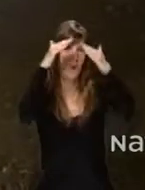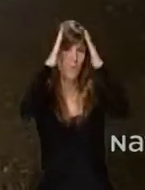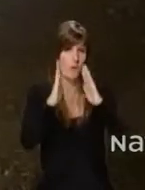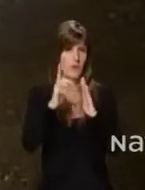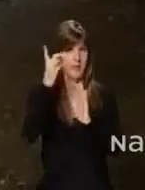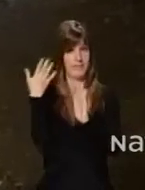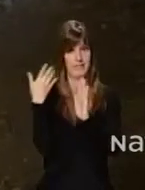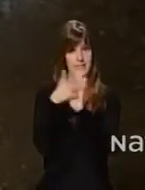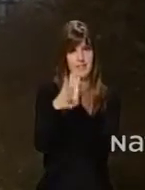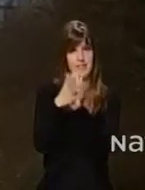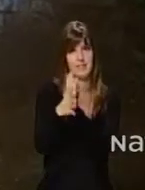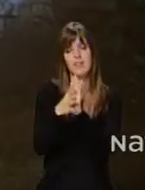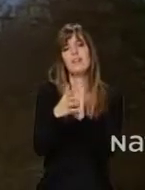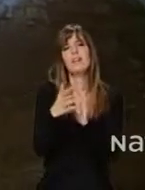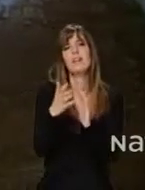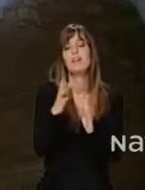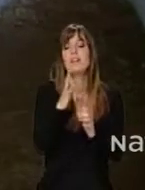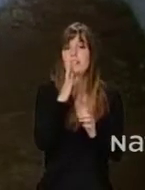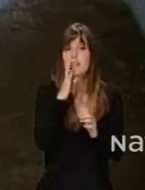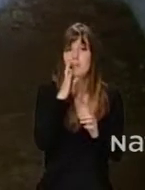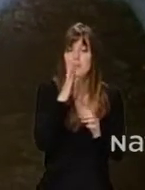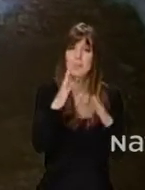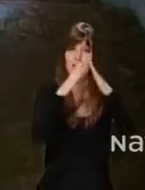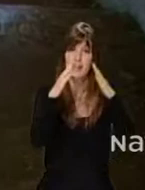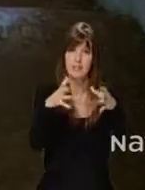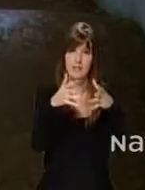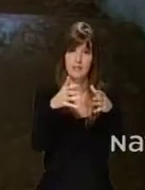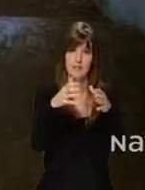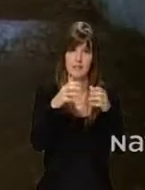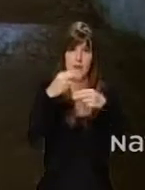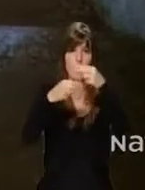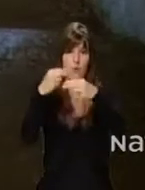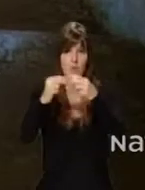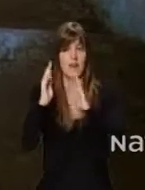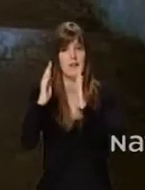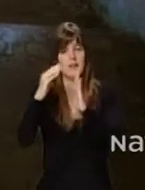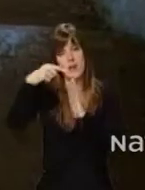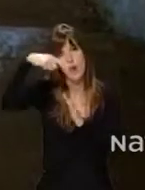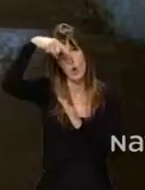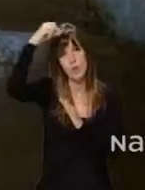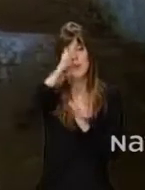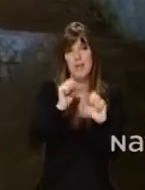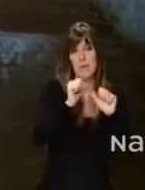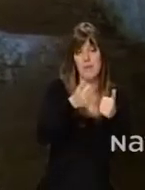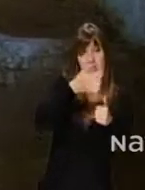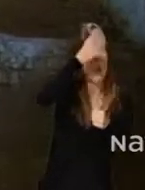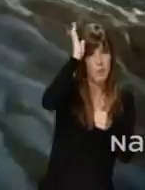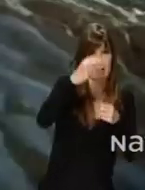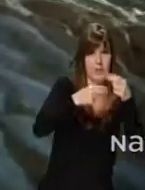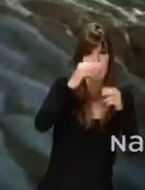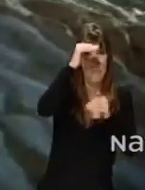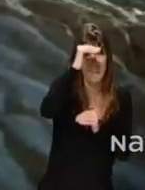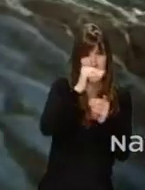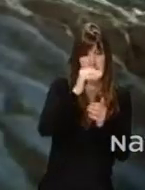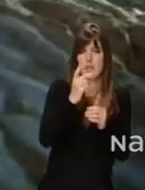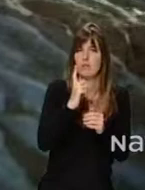comentado, procede de la ampliación que le hicieron a la iglesia en el gótico. porque cuando hicieron la iglesia románica, la iglesia era más baja, era